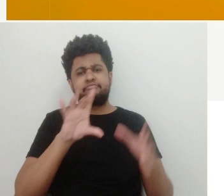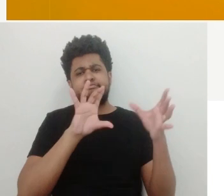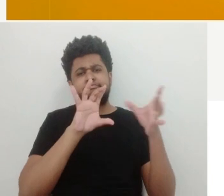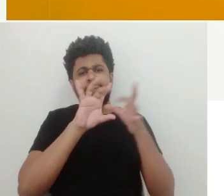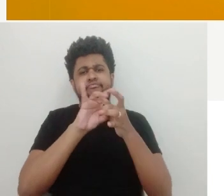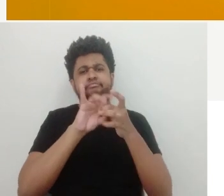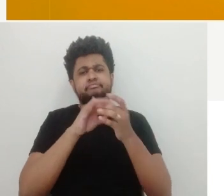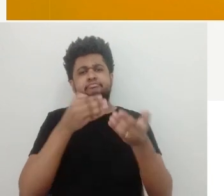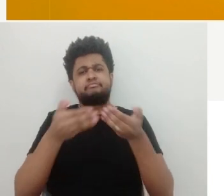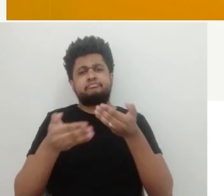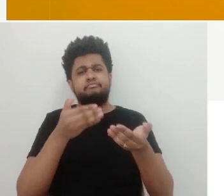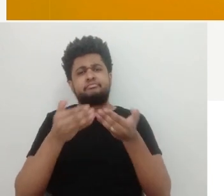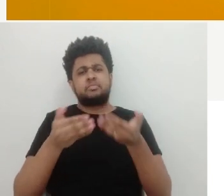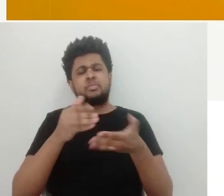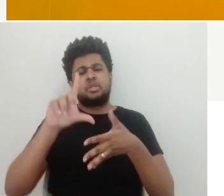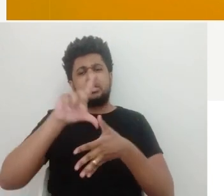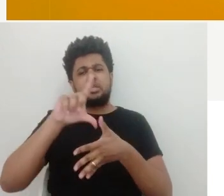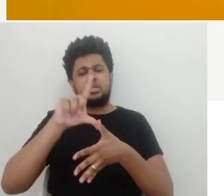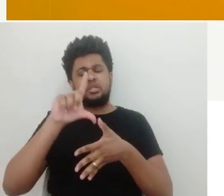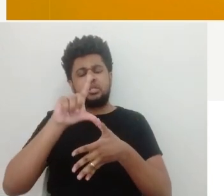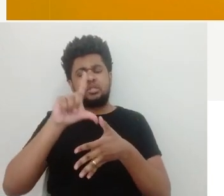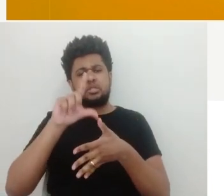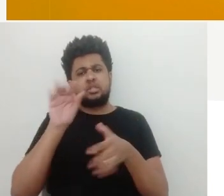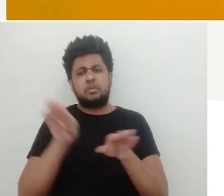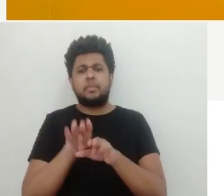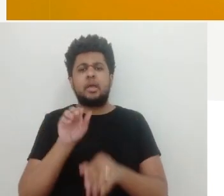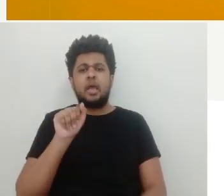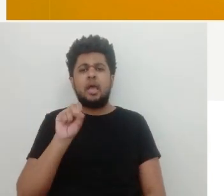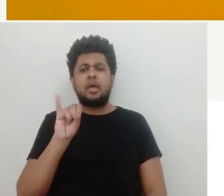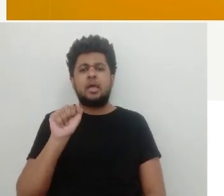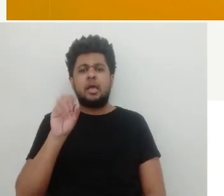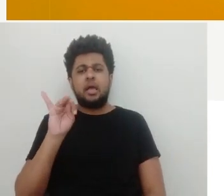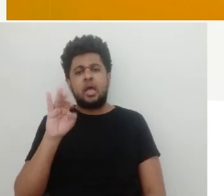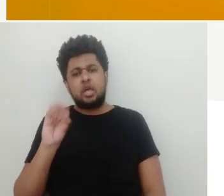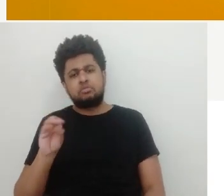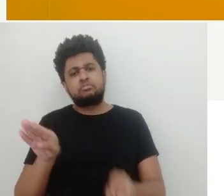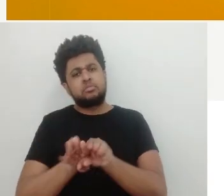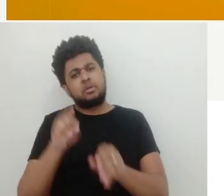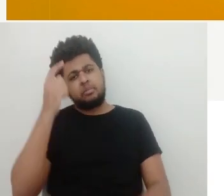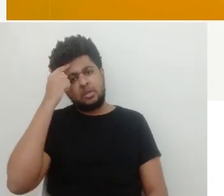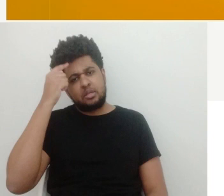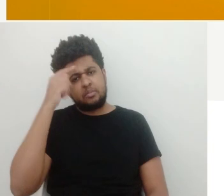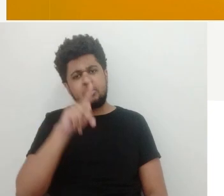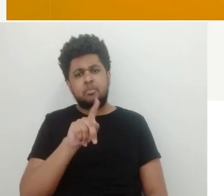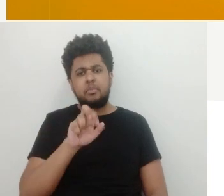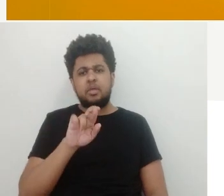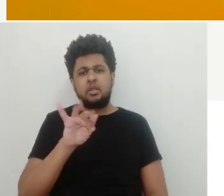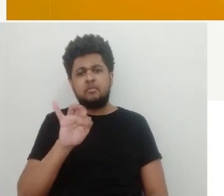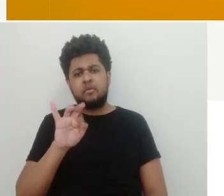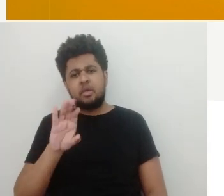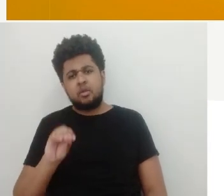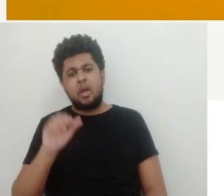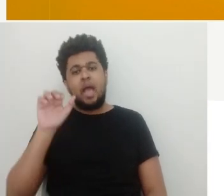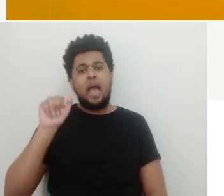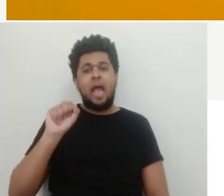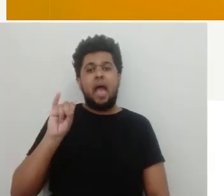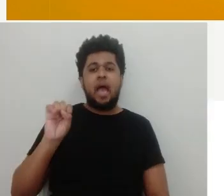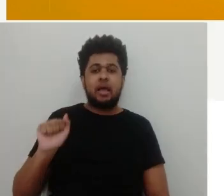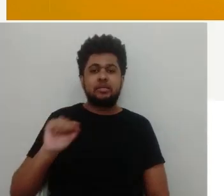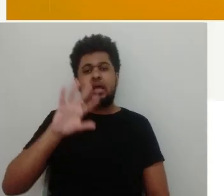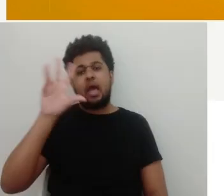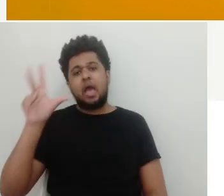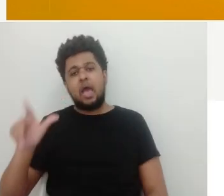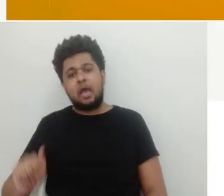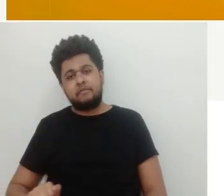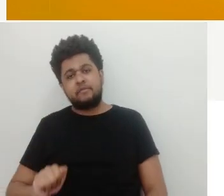América Latina, Eurasia y más, una tesis interpretativa global. Es profesor del doctorado en